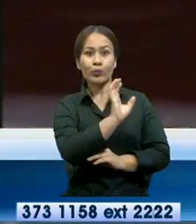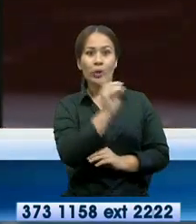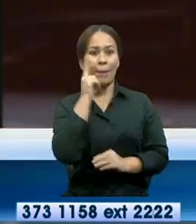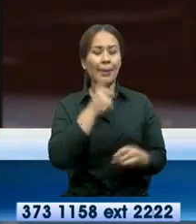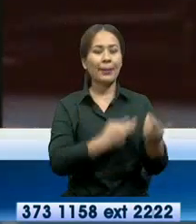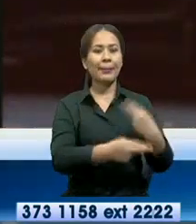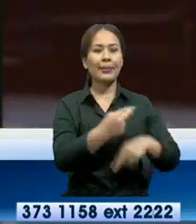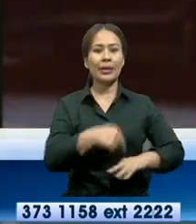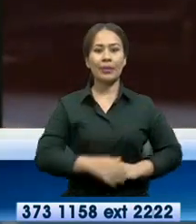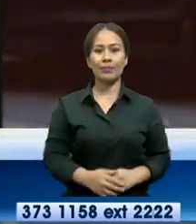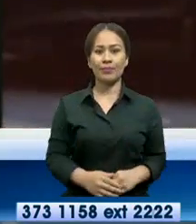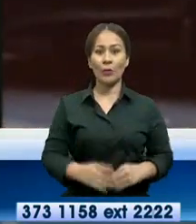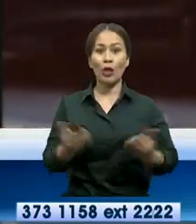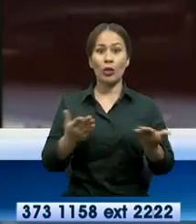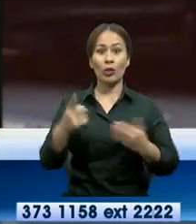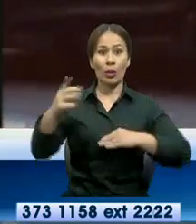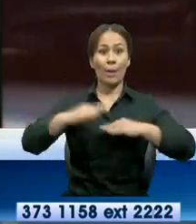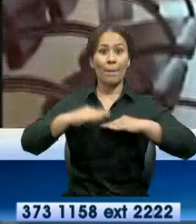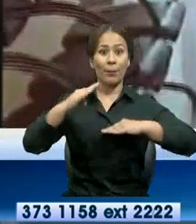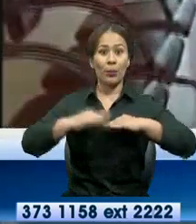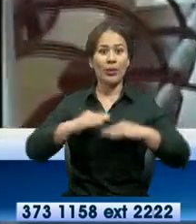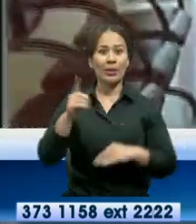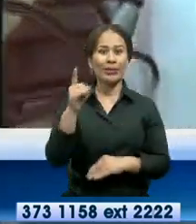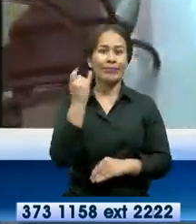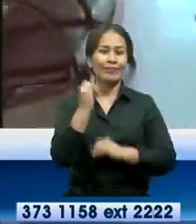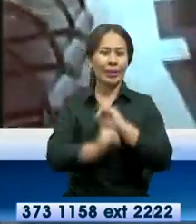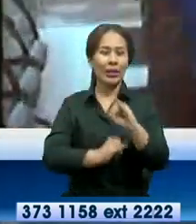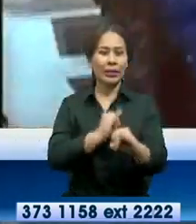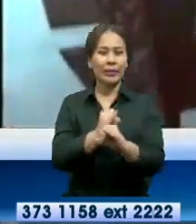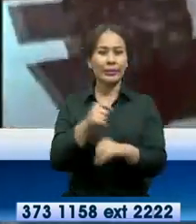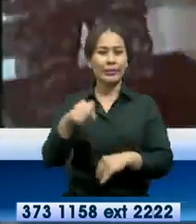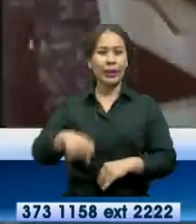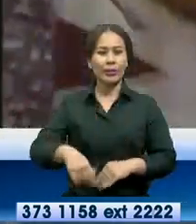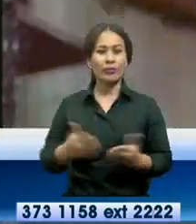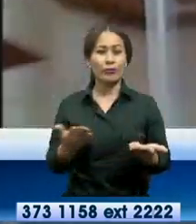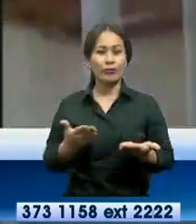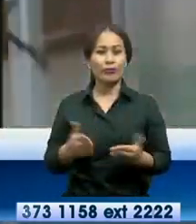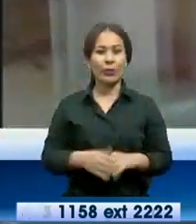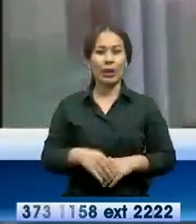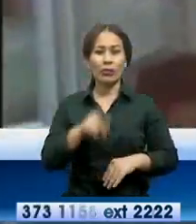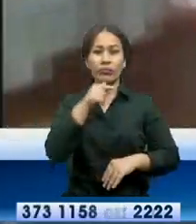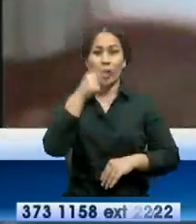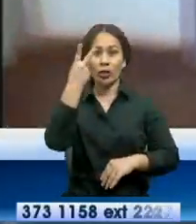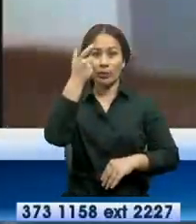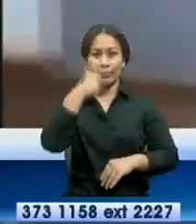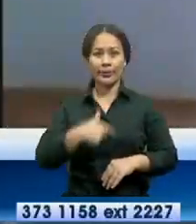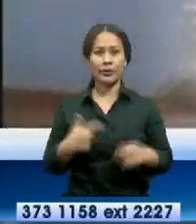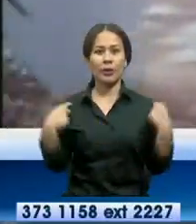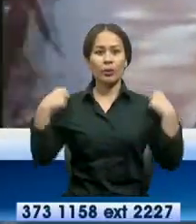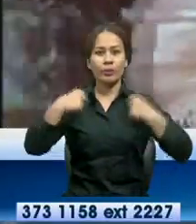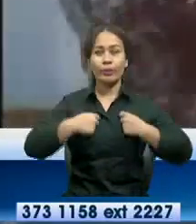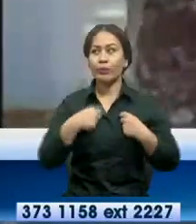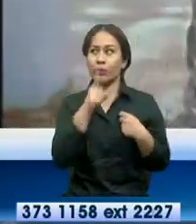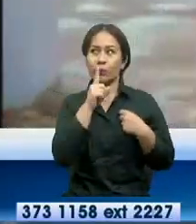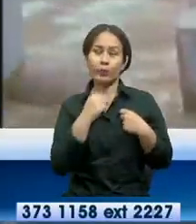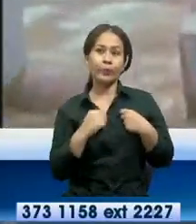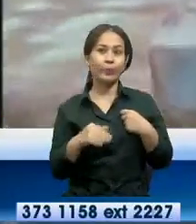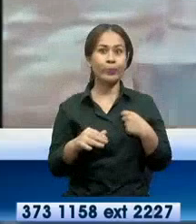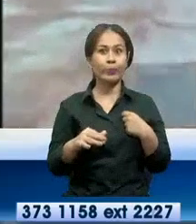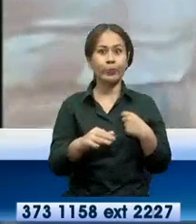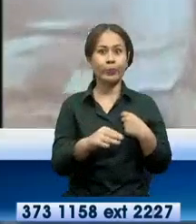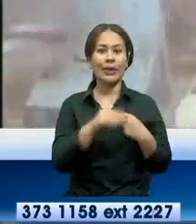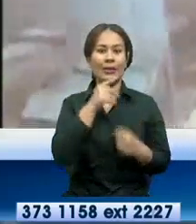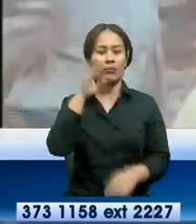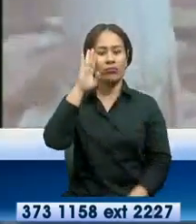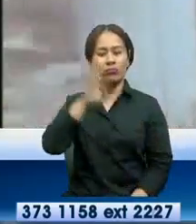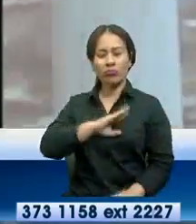interno. En el puente internacional de Rumichaca, un extranjero fue sorprendido cuando con dos maletas intentó evadir a los policías. La revisión